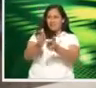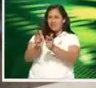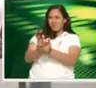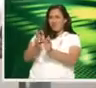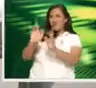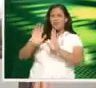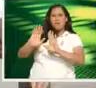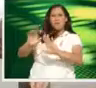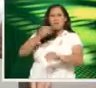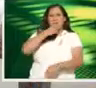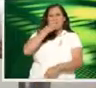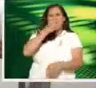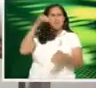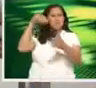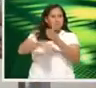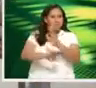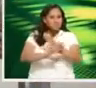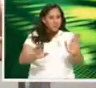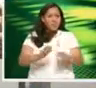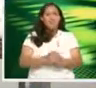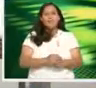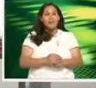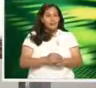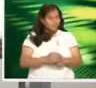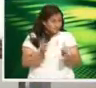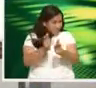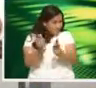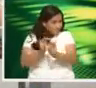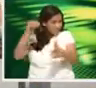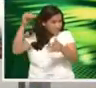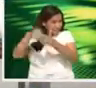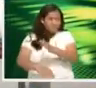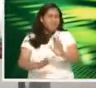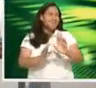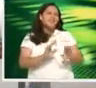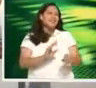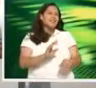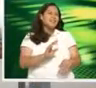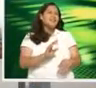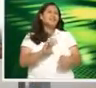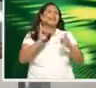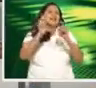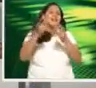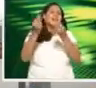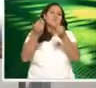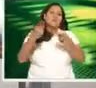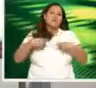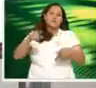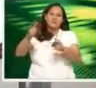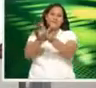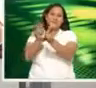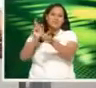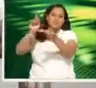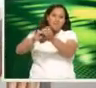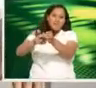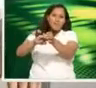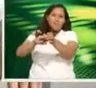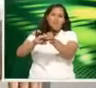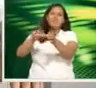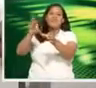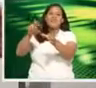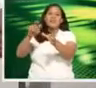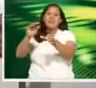envejeciendo muy mal. Y no es que la tribu urbana esté envejeciendo mal, es que hay muchas personas en esa tribu que no dieron el paso,